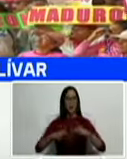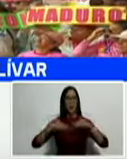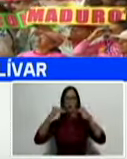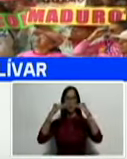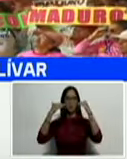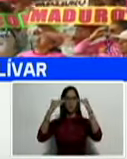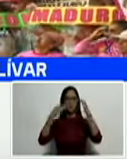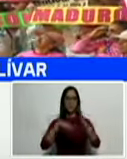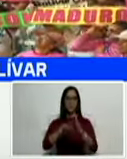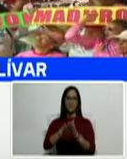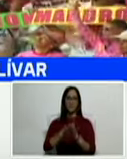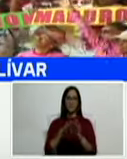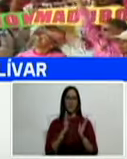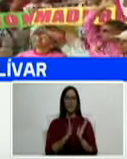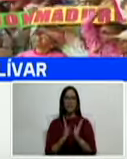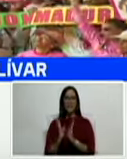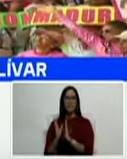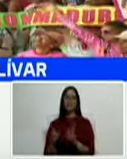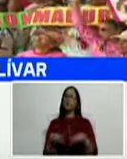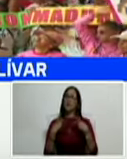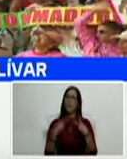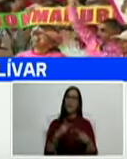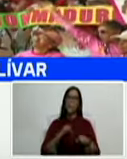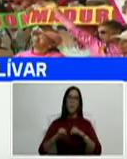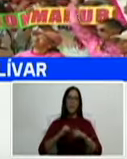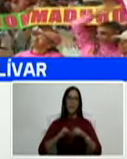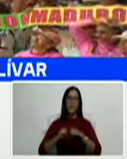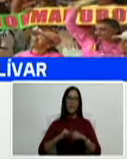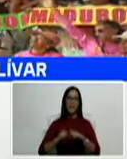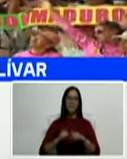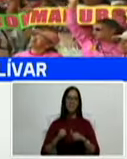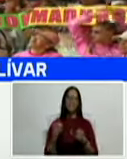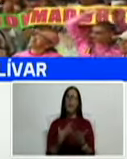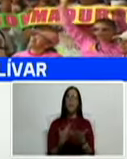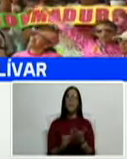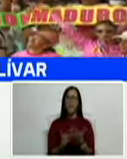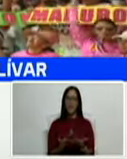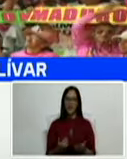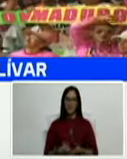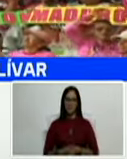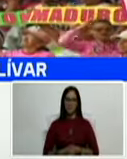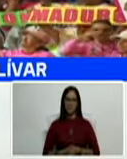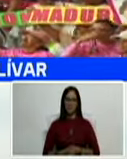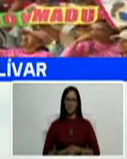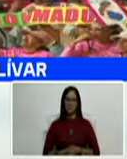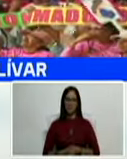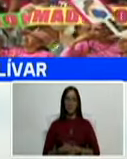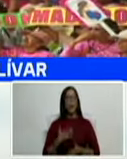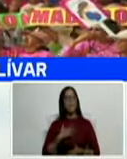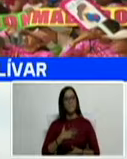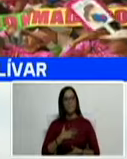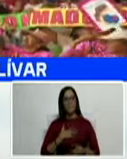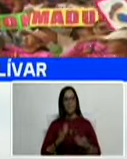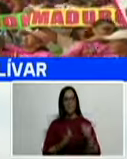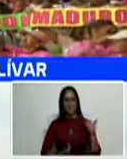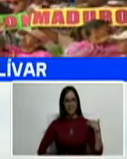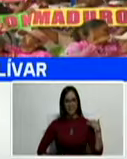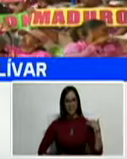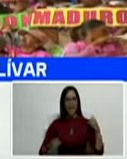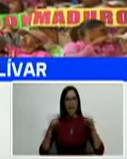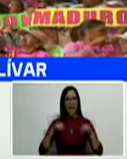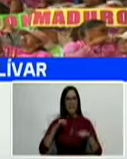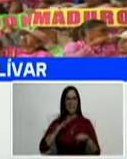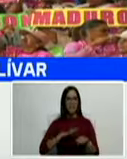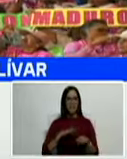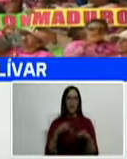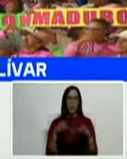superior de organización de este nuevo movimiento de movimiento? ¿Qué me propones, Coralí? Mi presidente, aquí están